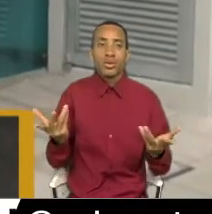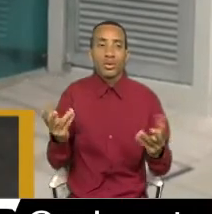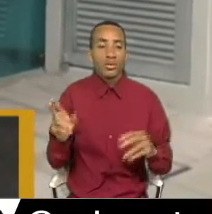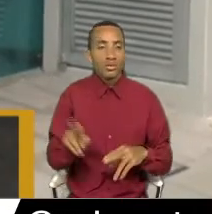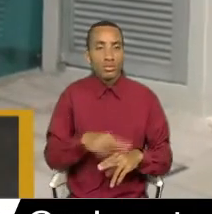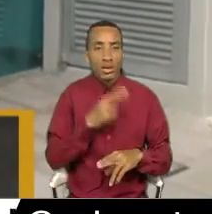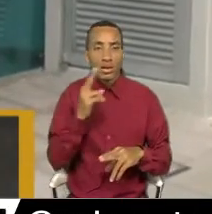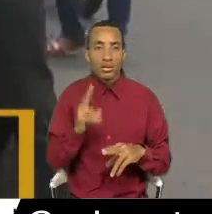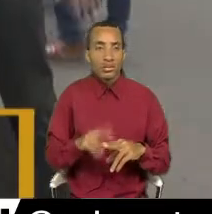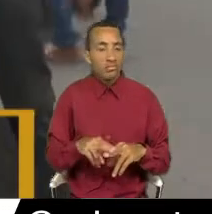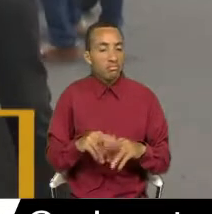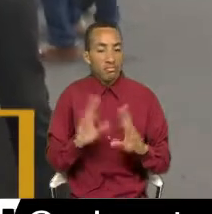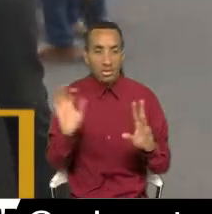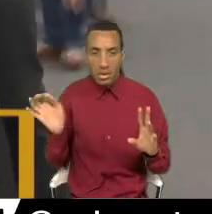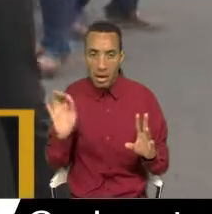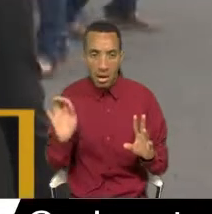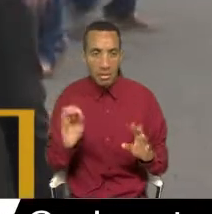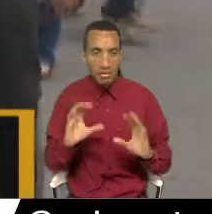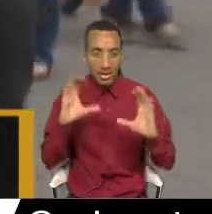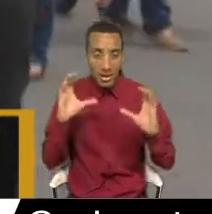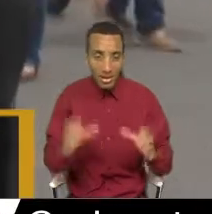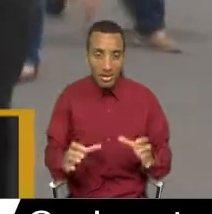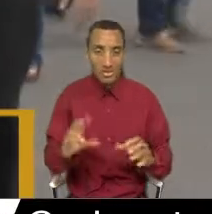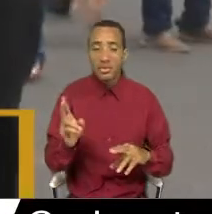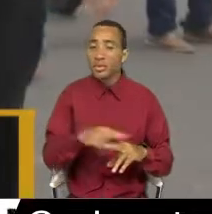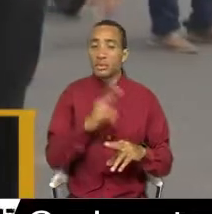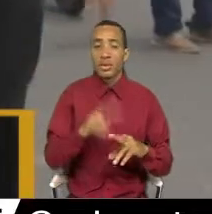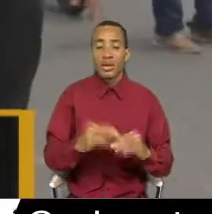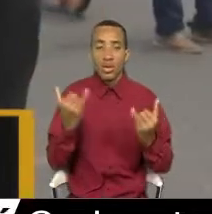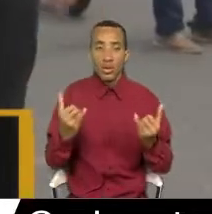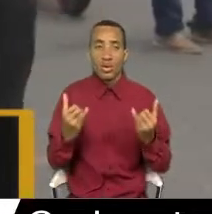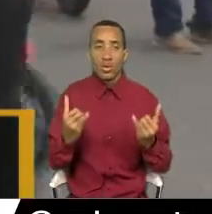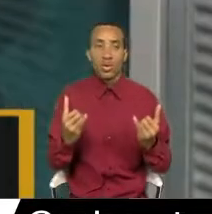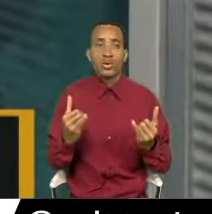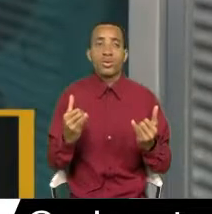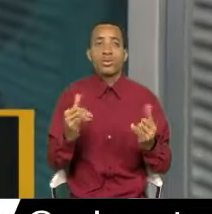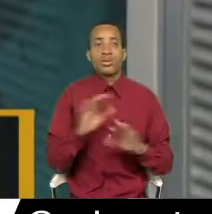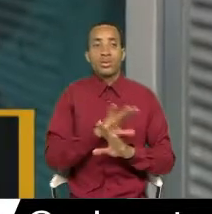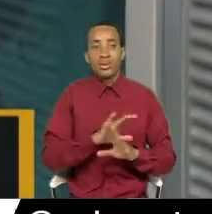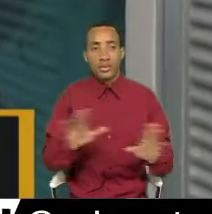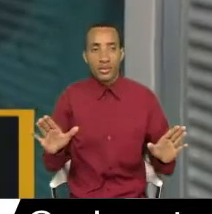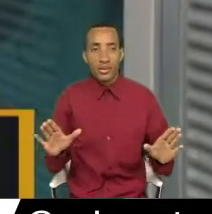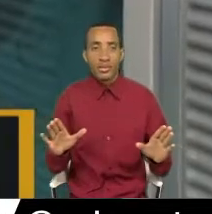anormalidad académica en el día de hoy. A partir de hoy vienen